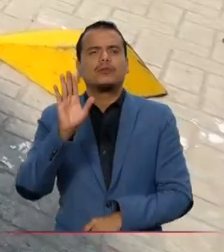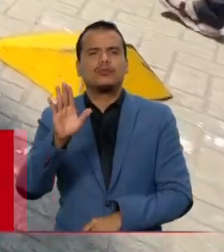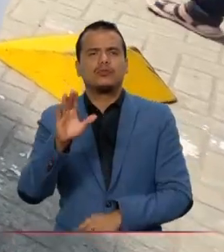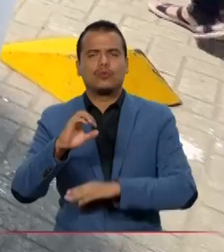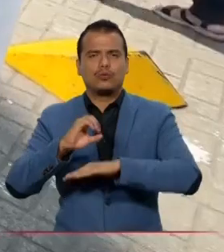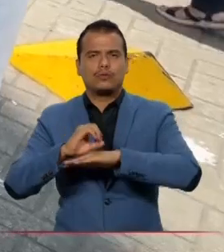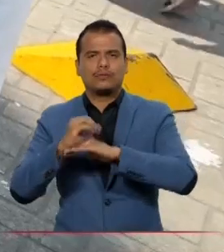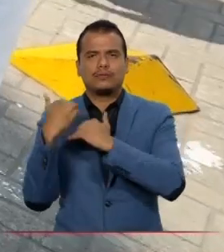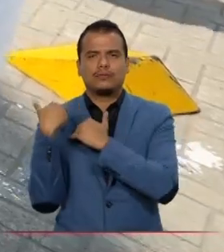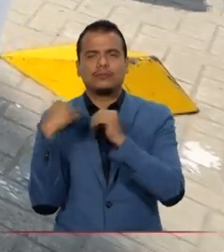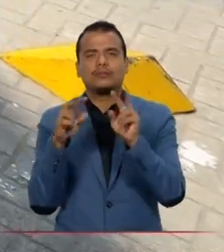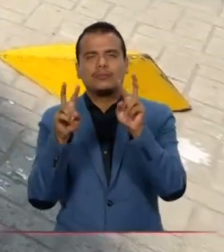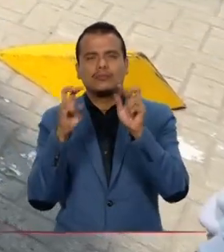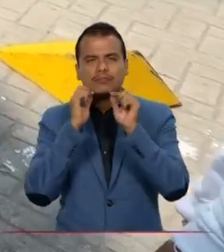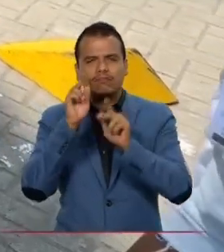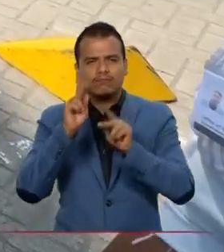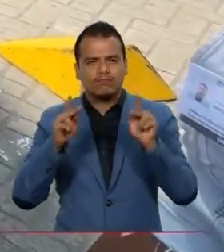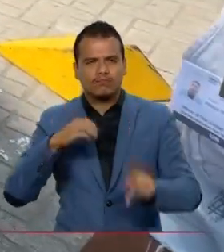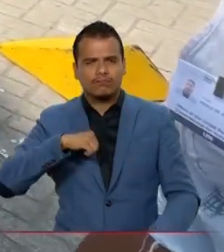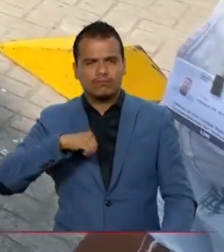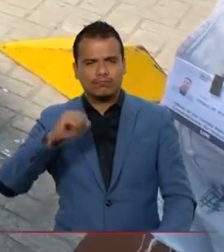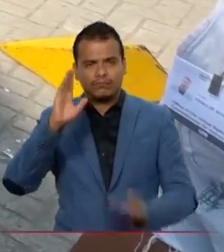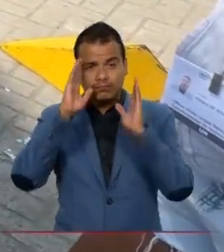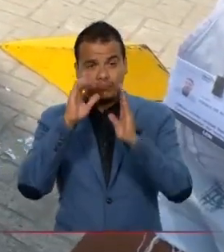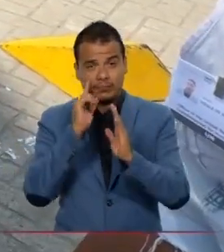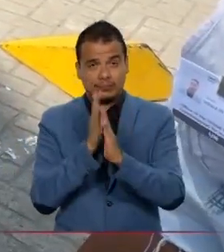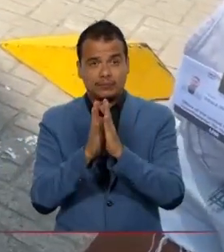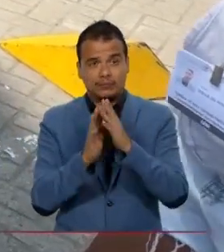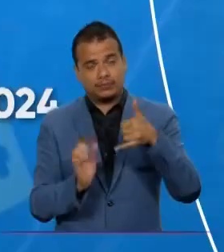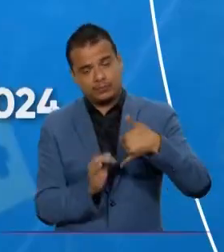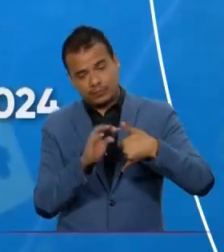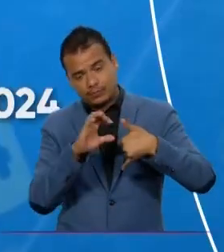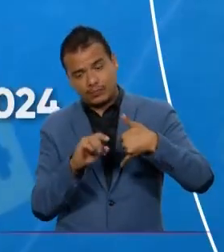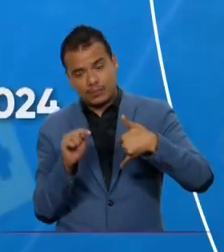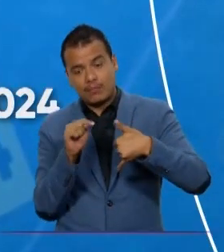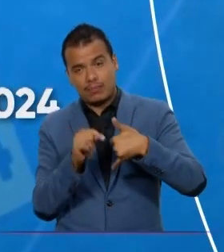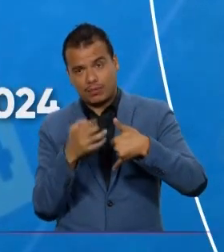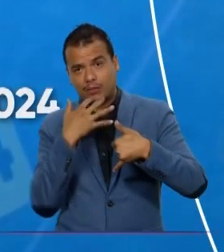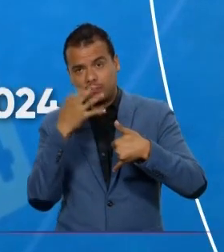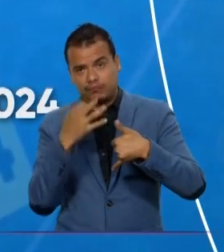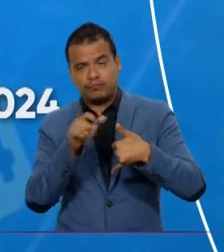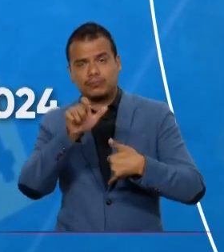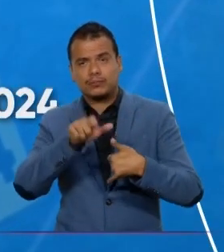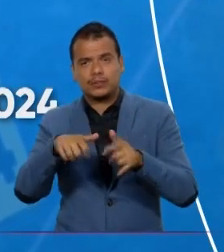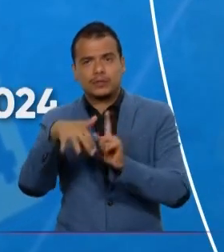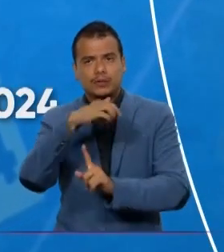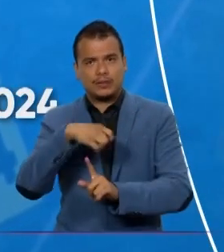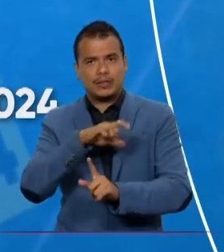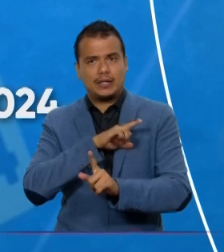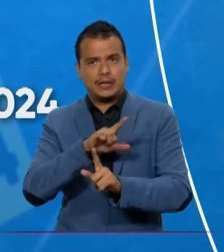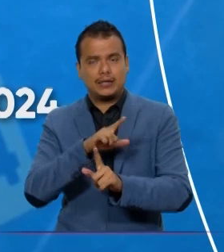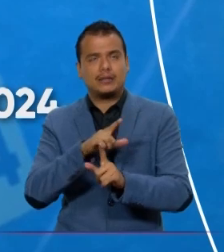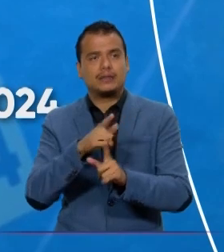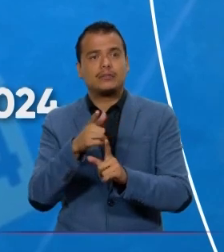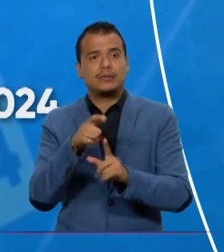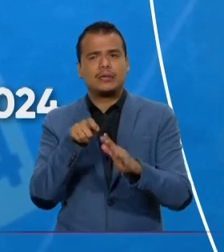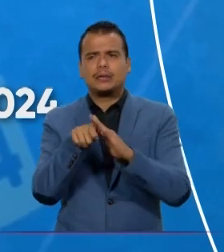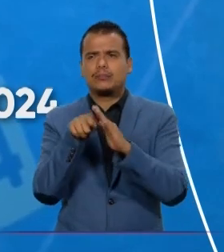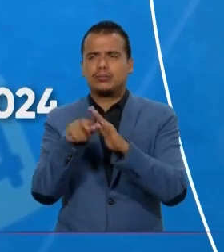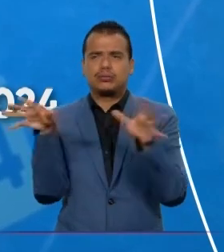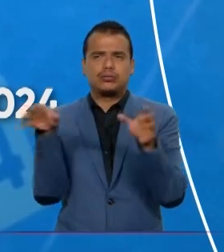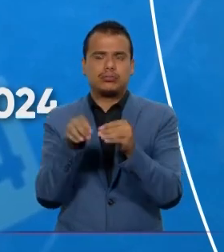su informe, el occidente colombiano es la región del país donde más defensores del medio ambiente y de los recursos naturales han sido asesinados.